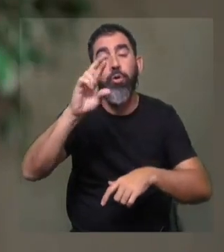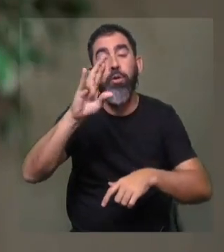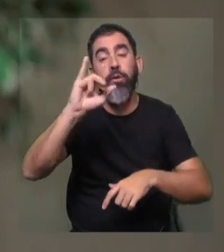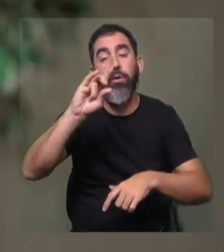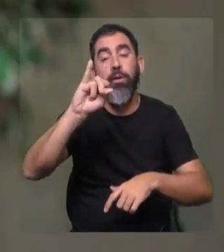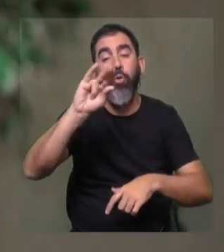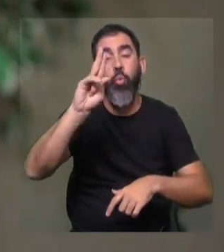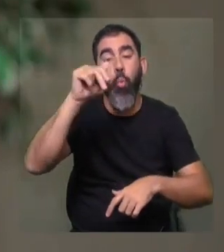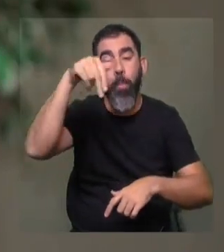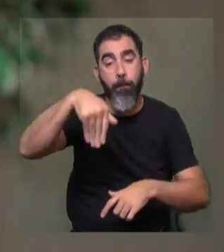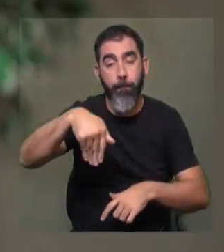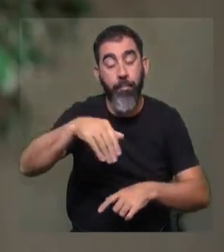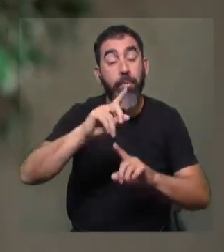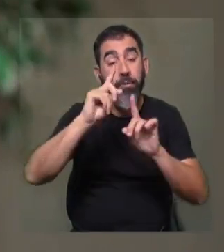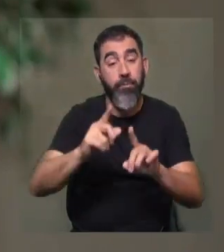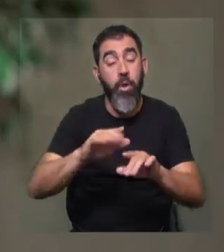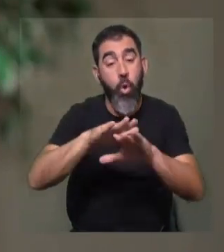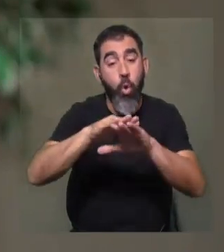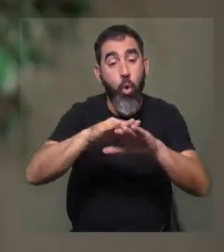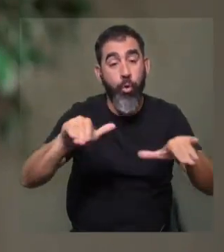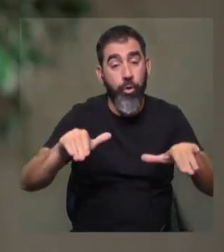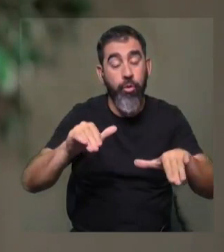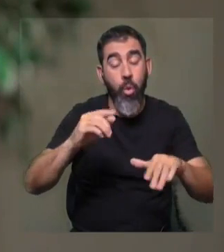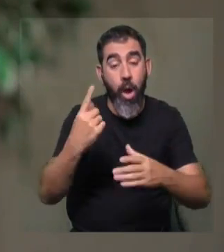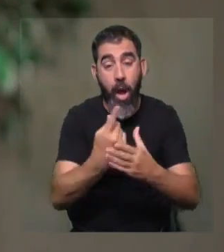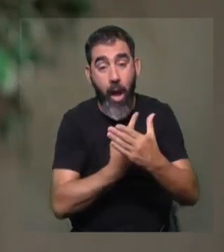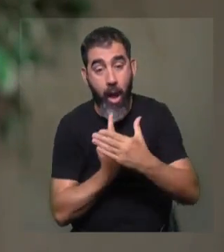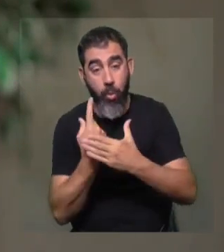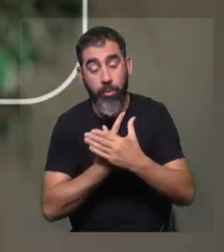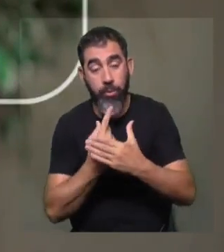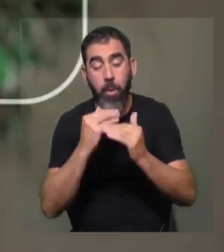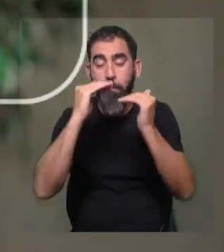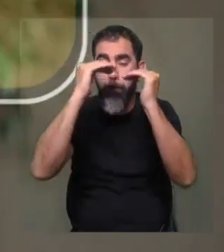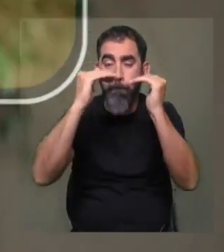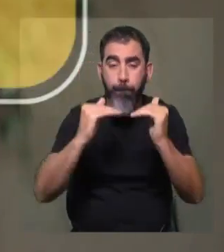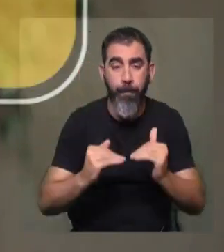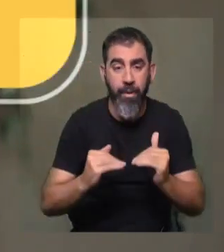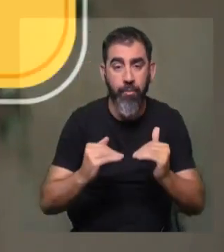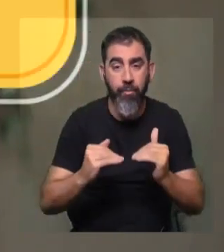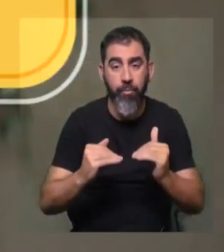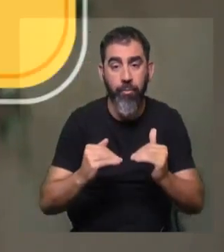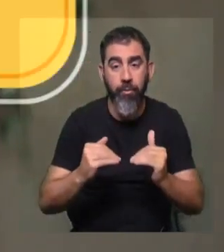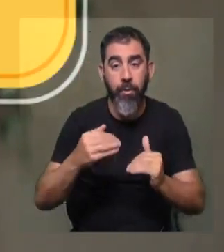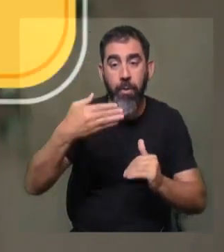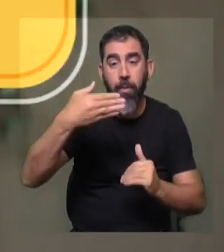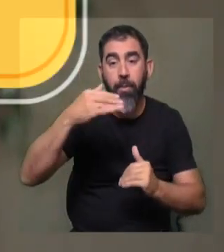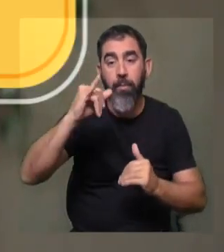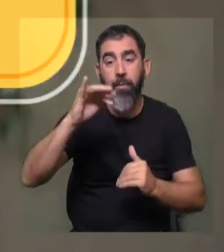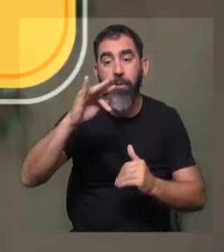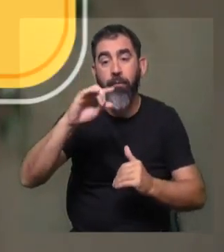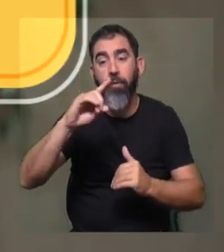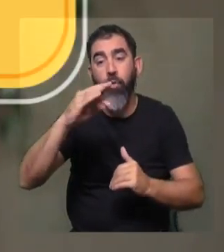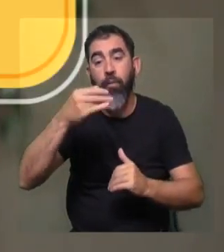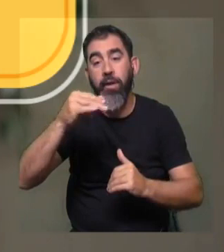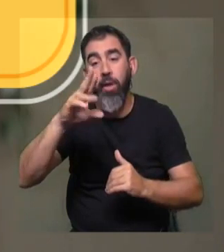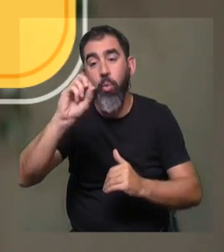Y encontramos también que los niños con autismo tienen menor abundancia de Bifidobacterium longum, que es